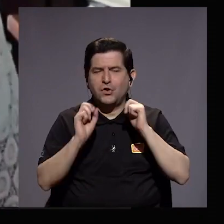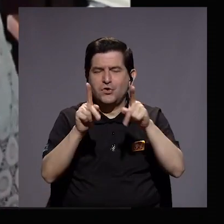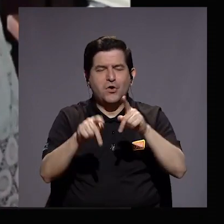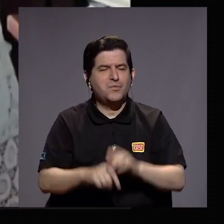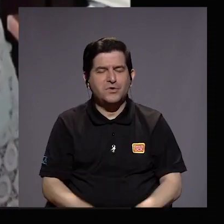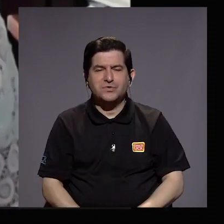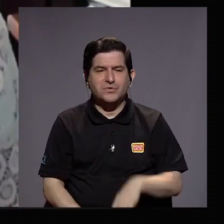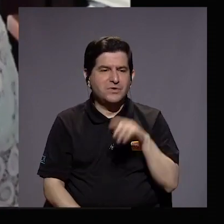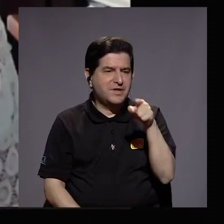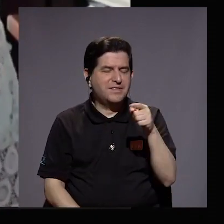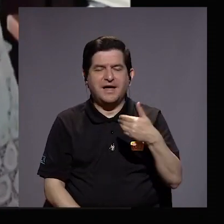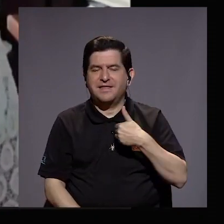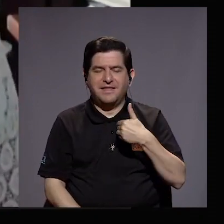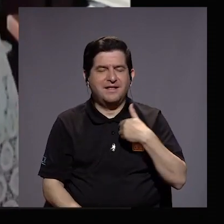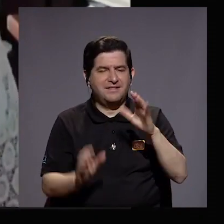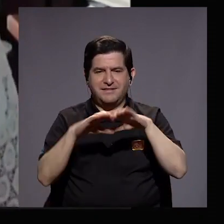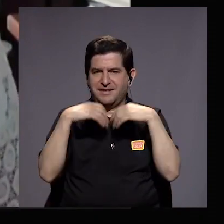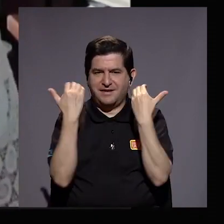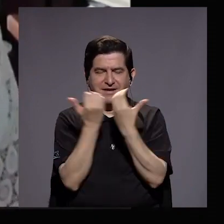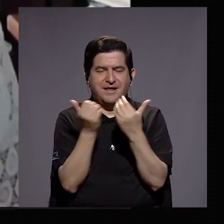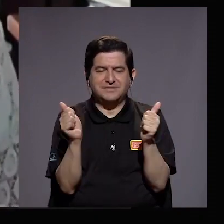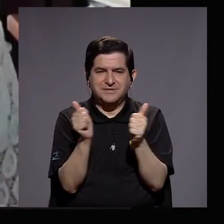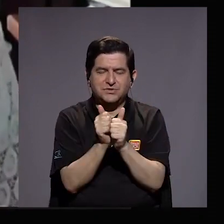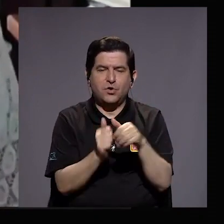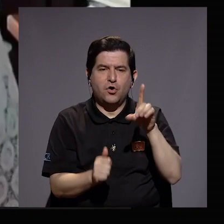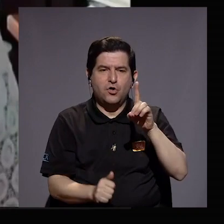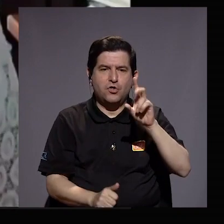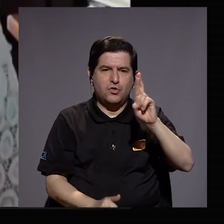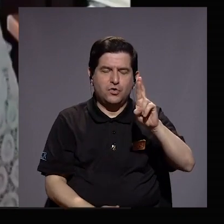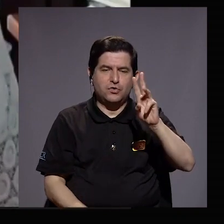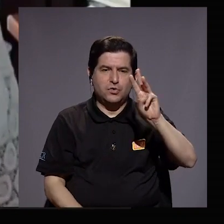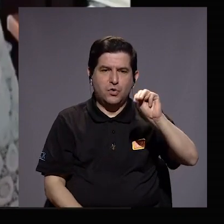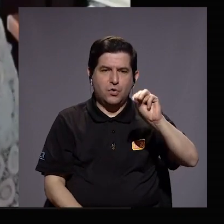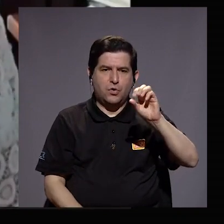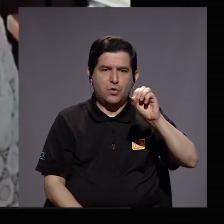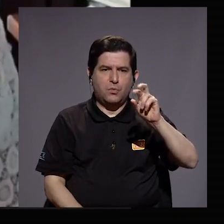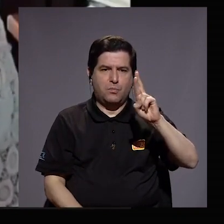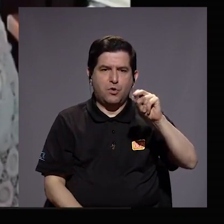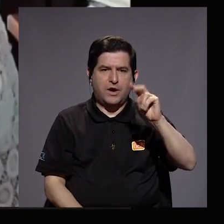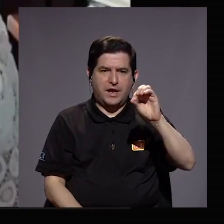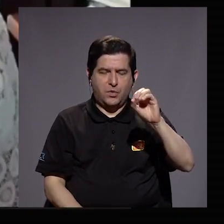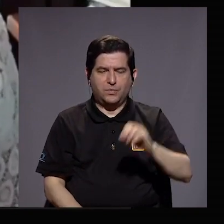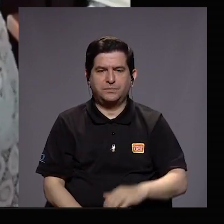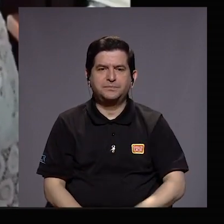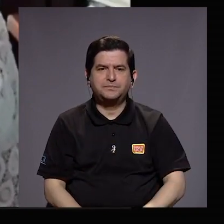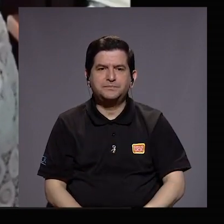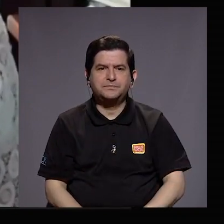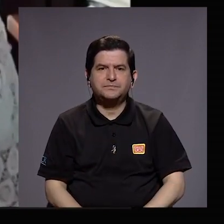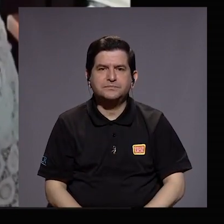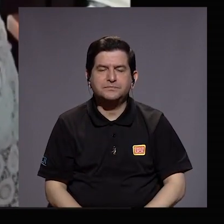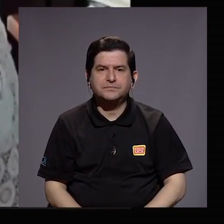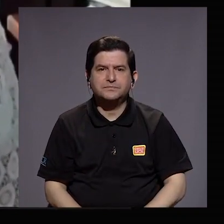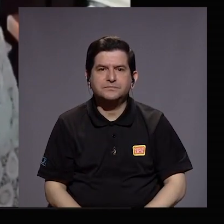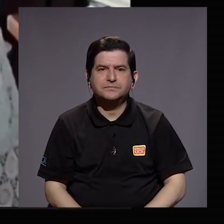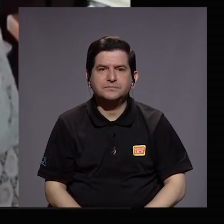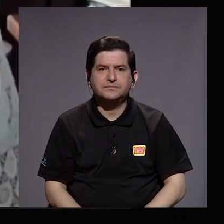tuve oportunidad de tener las clases de él. Claudia Olmedo